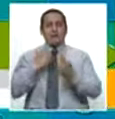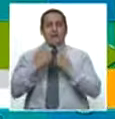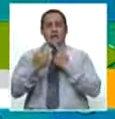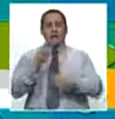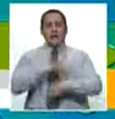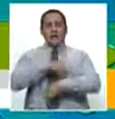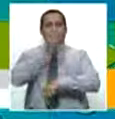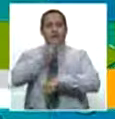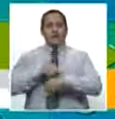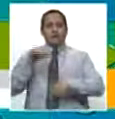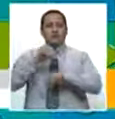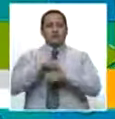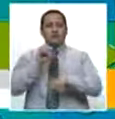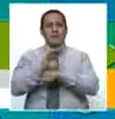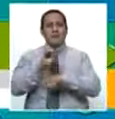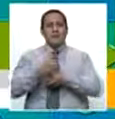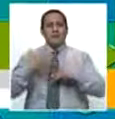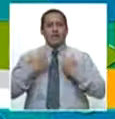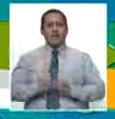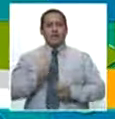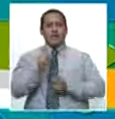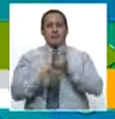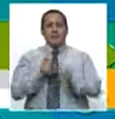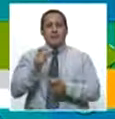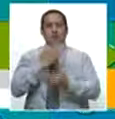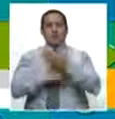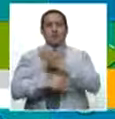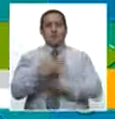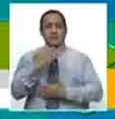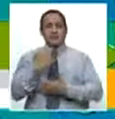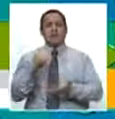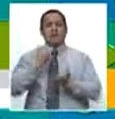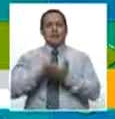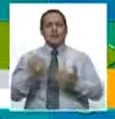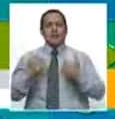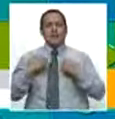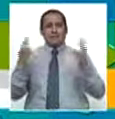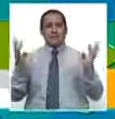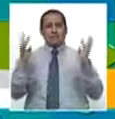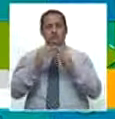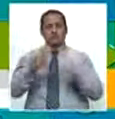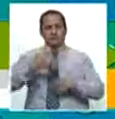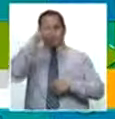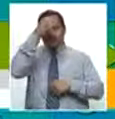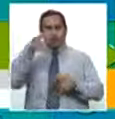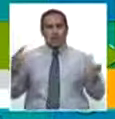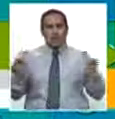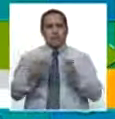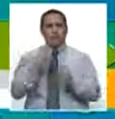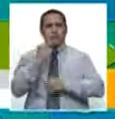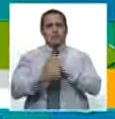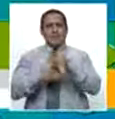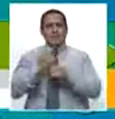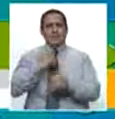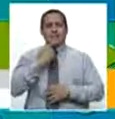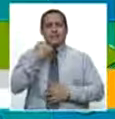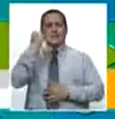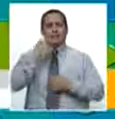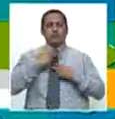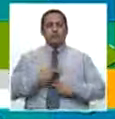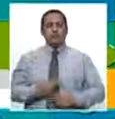Diálogo Regional sobre Capacidad Jurídica de las Personas con Discapacidad, que congregará a expertos de la Comisión Interamericana de